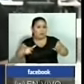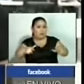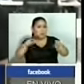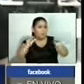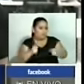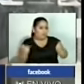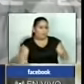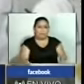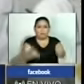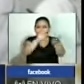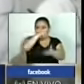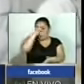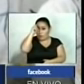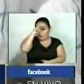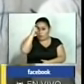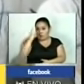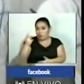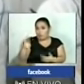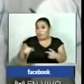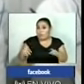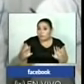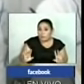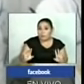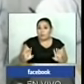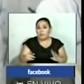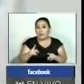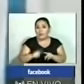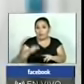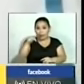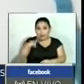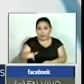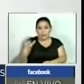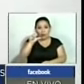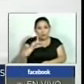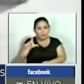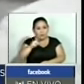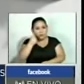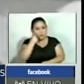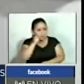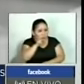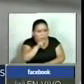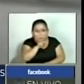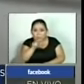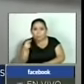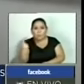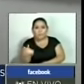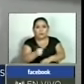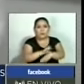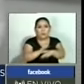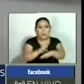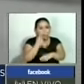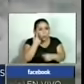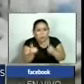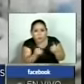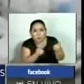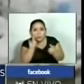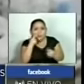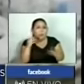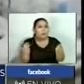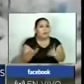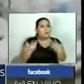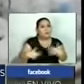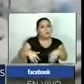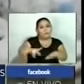hacer sus actividades habituales. Sin embargo, desde este lunes se pudo observar que muchos ecuatorianos salieron a las calles a realizar